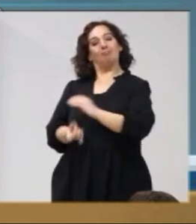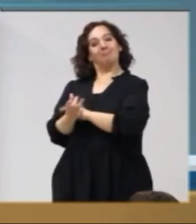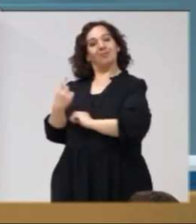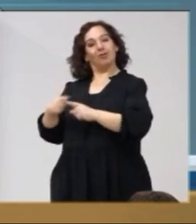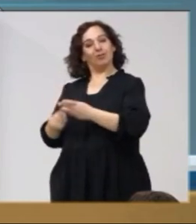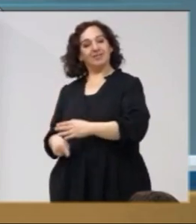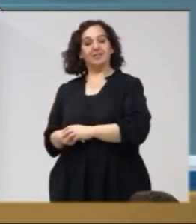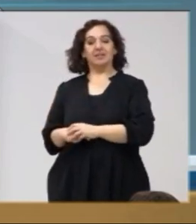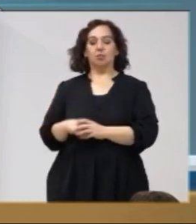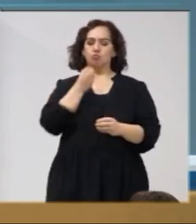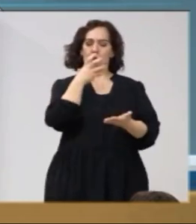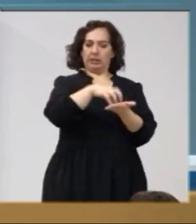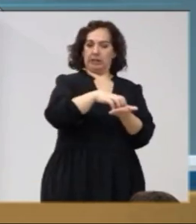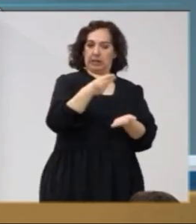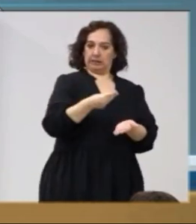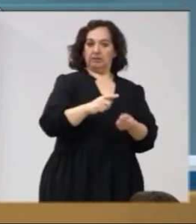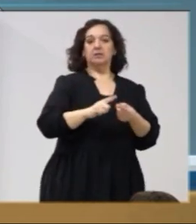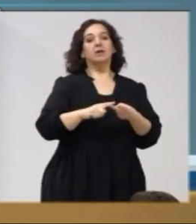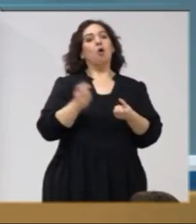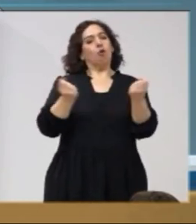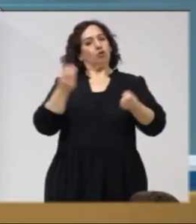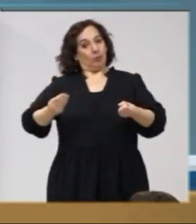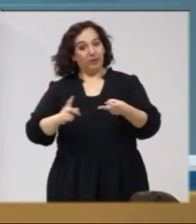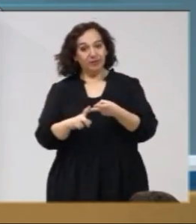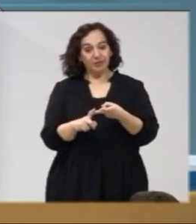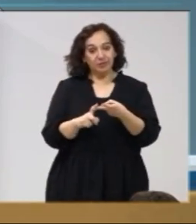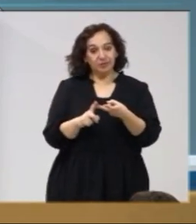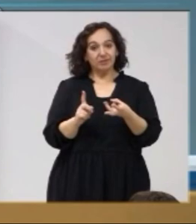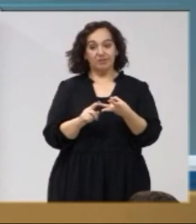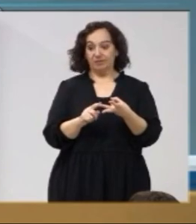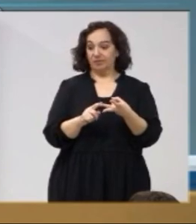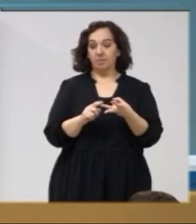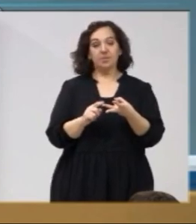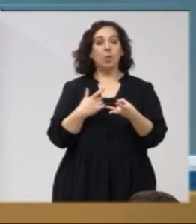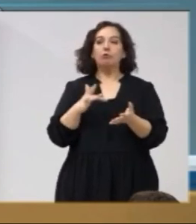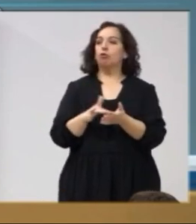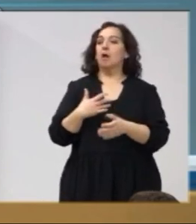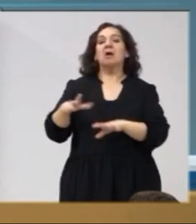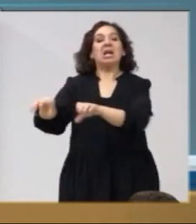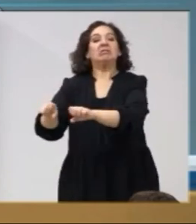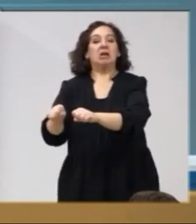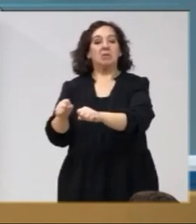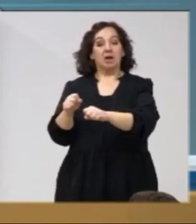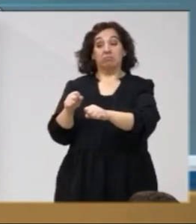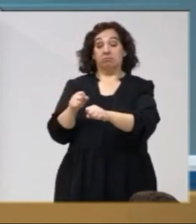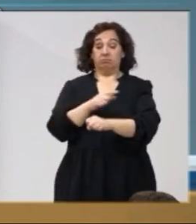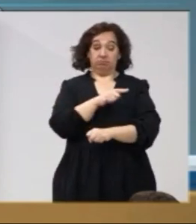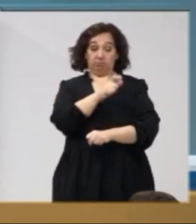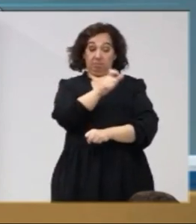para tener buenas casas, buenos coches, hacer reservas, como presuntamente